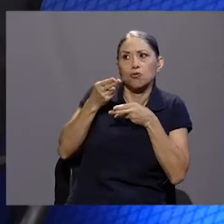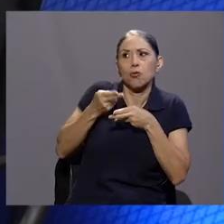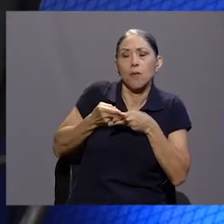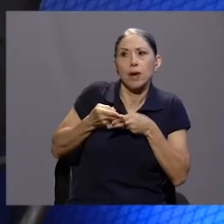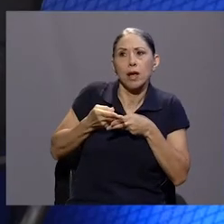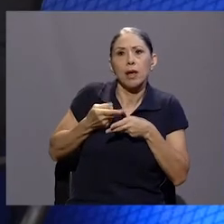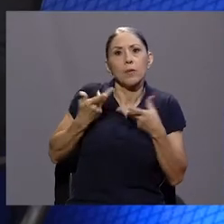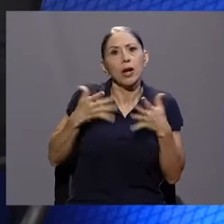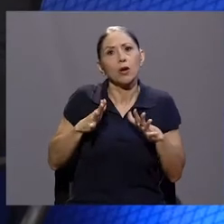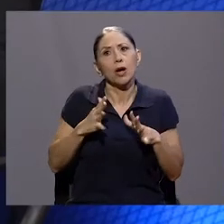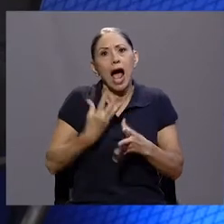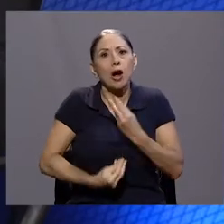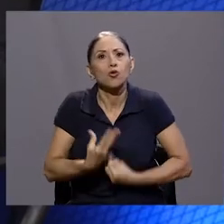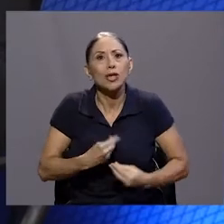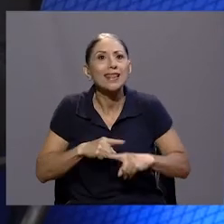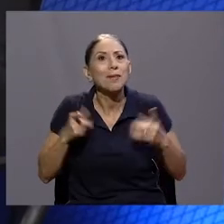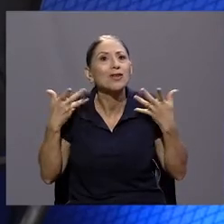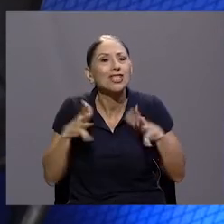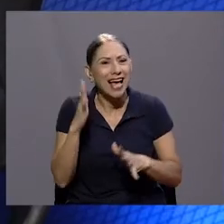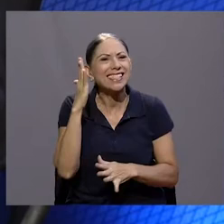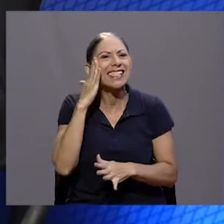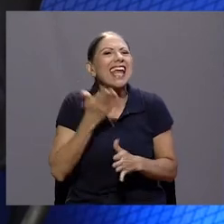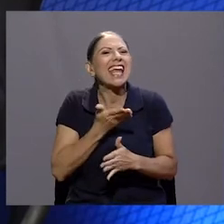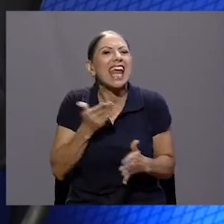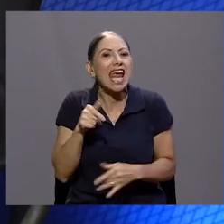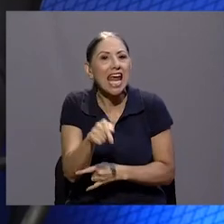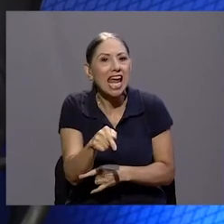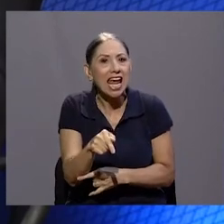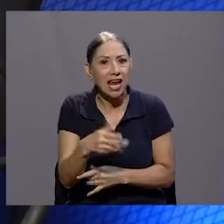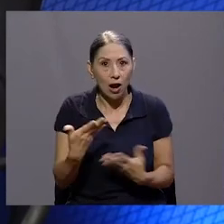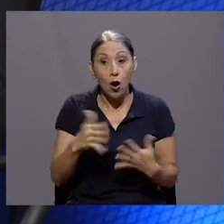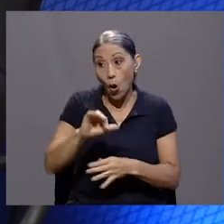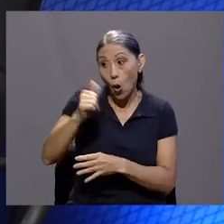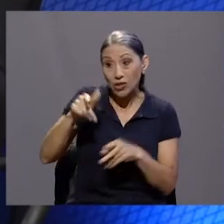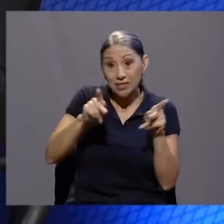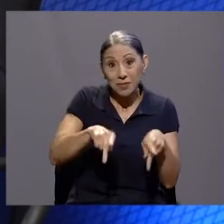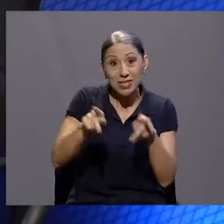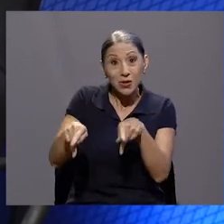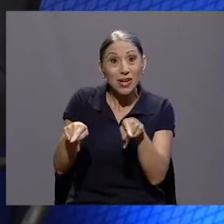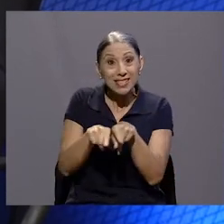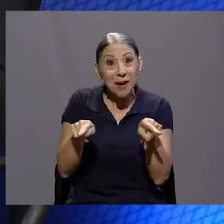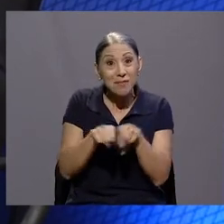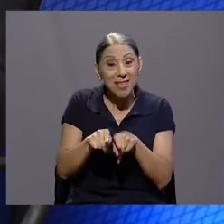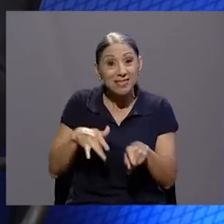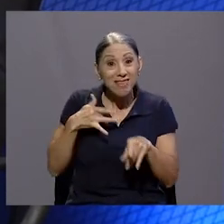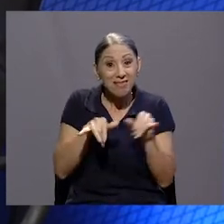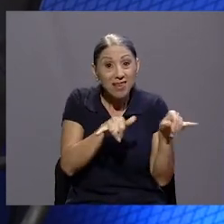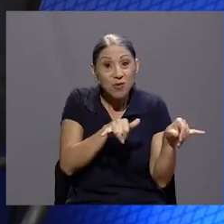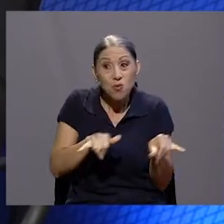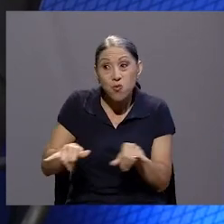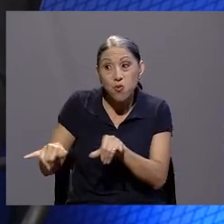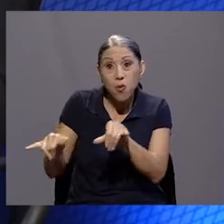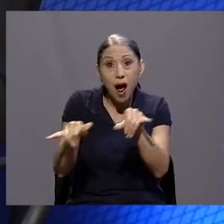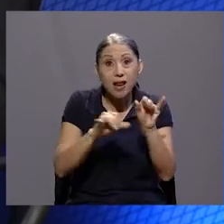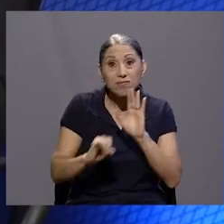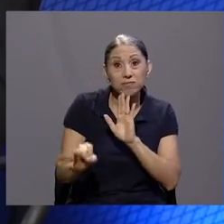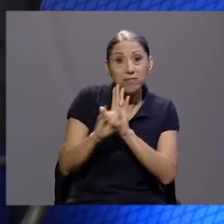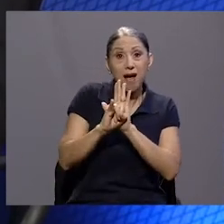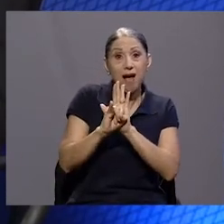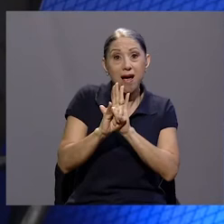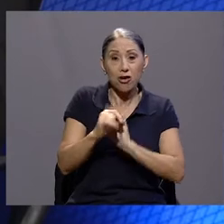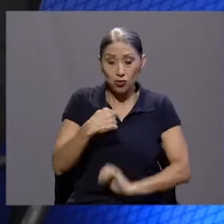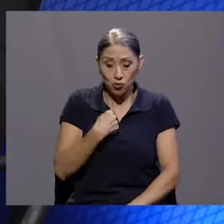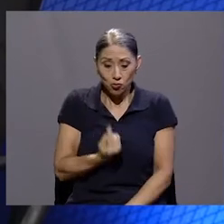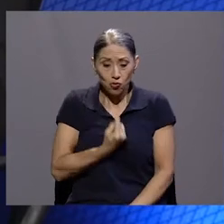y cuando otras personas incluso se suman es lo que también conversábamos de esa identificación con otro ser humano y poder decir ok no estoy sola no me